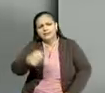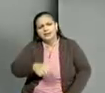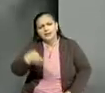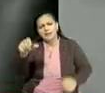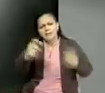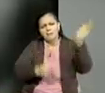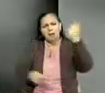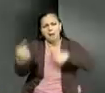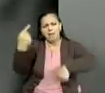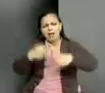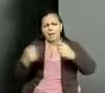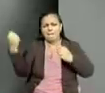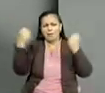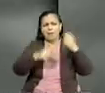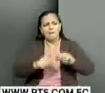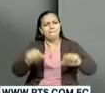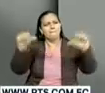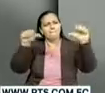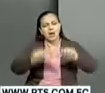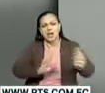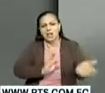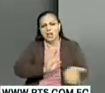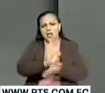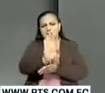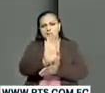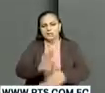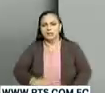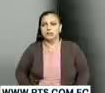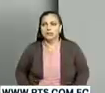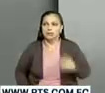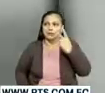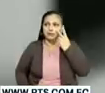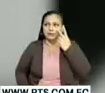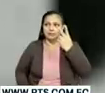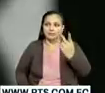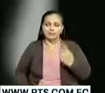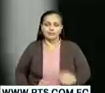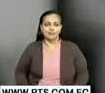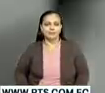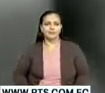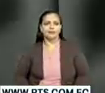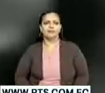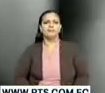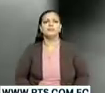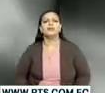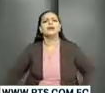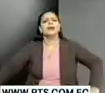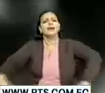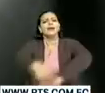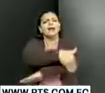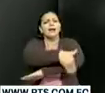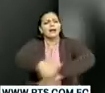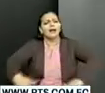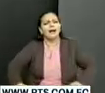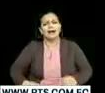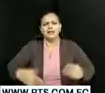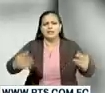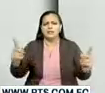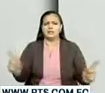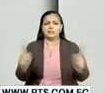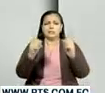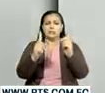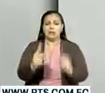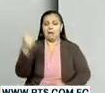En este video se observa a dos alumnas de colegio enfrentándose en la calle.